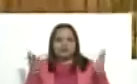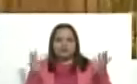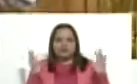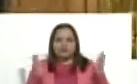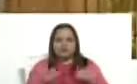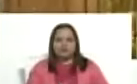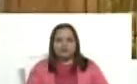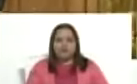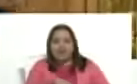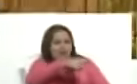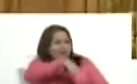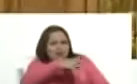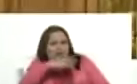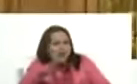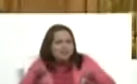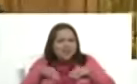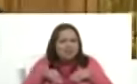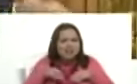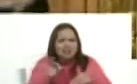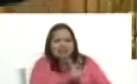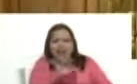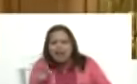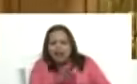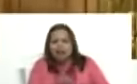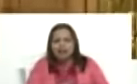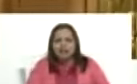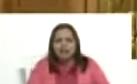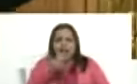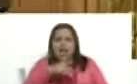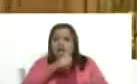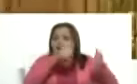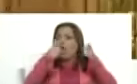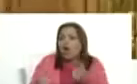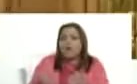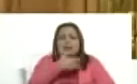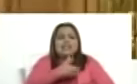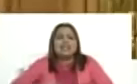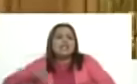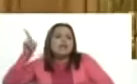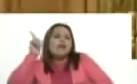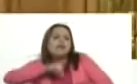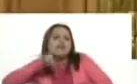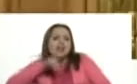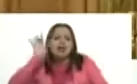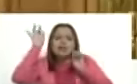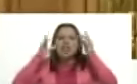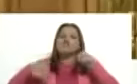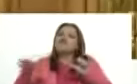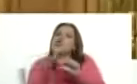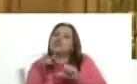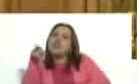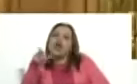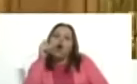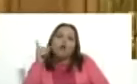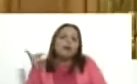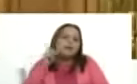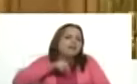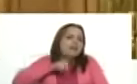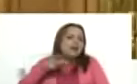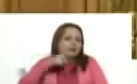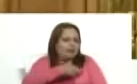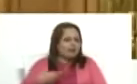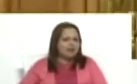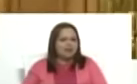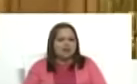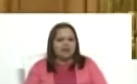Ellos no reconocen, ¿vale? Nombraron un presidente de Narnia. ¿Dónde está el presidente de Narnia? Ladrón.